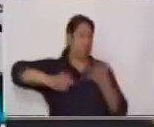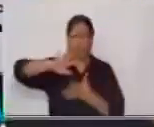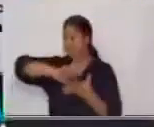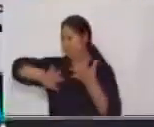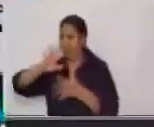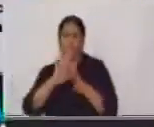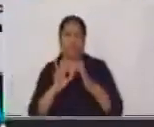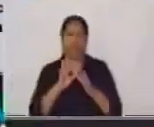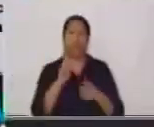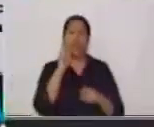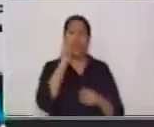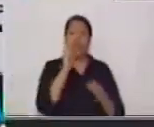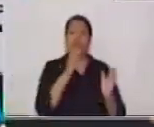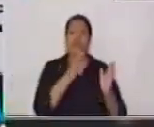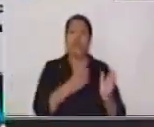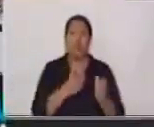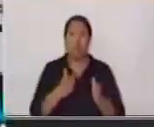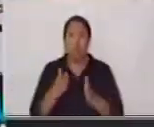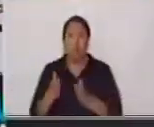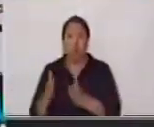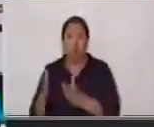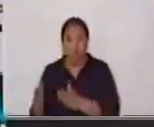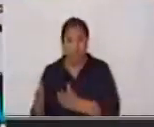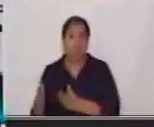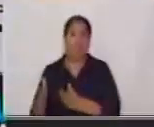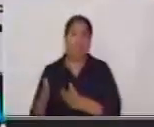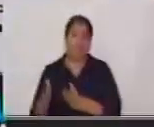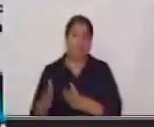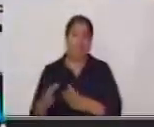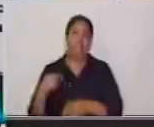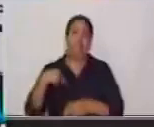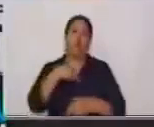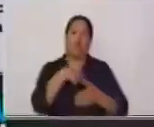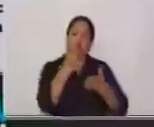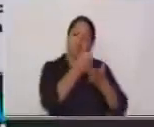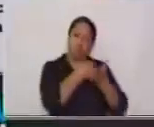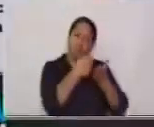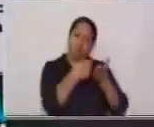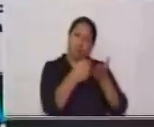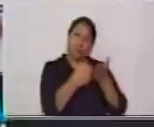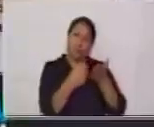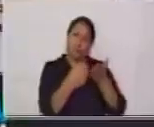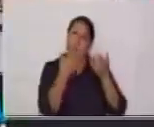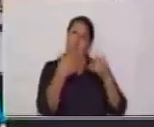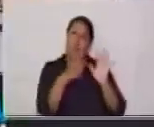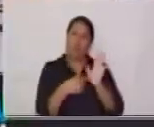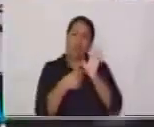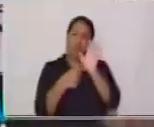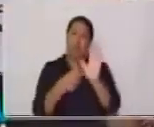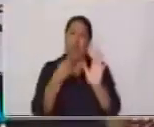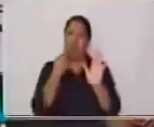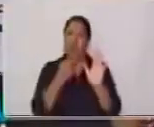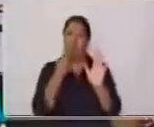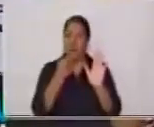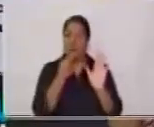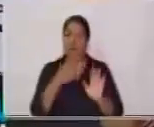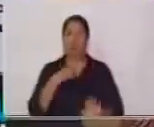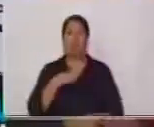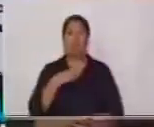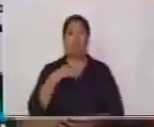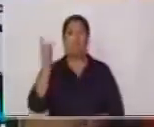llevamos este orden, no llevamos una secuencia. Para redactarlo o para trasladarlo ya de forma oral, tenemos que pensar en un